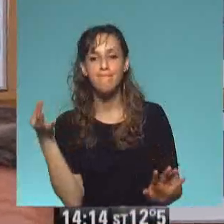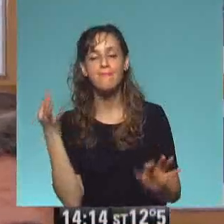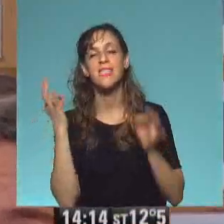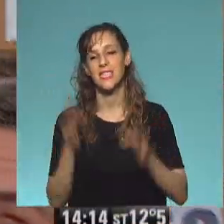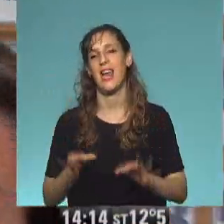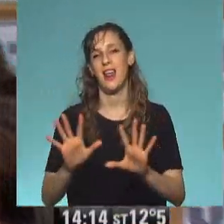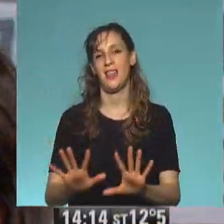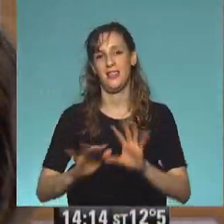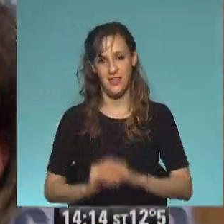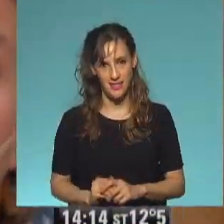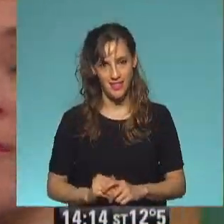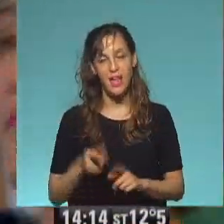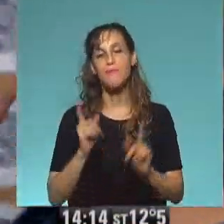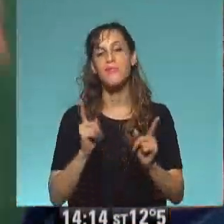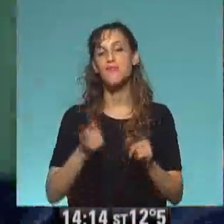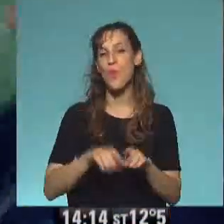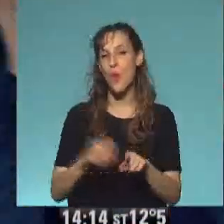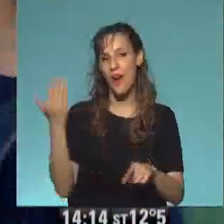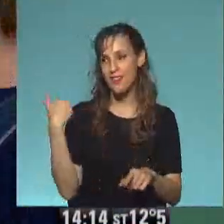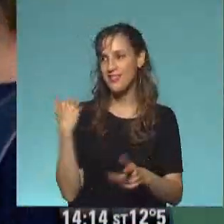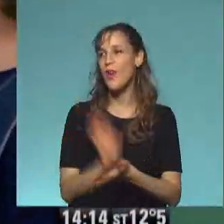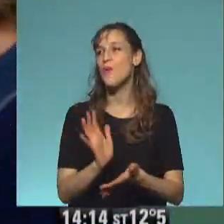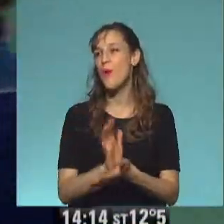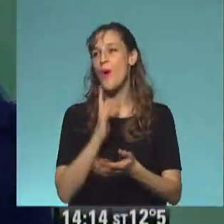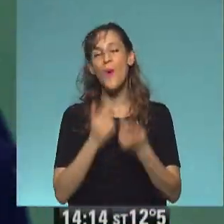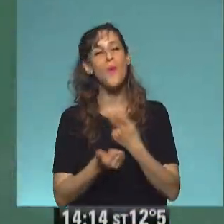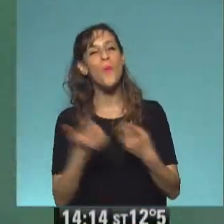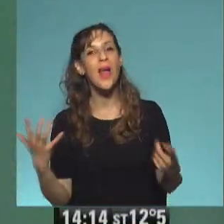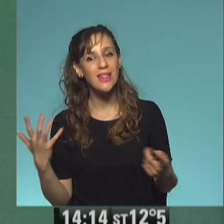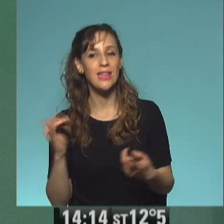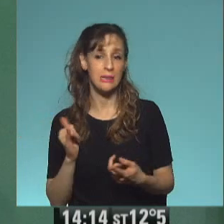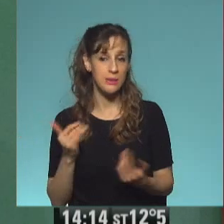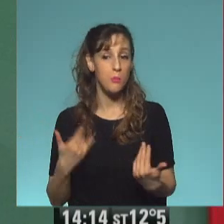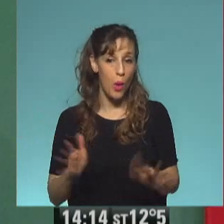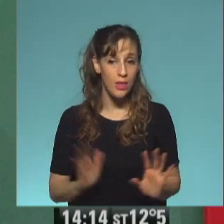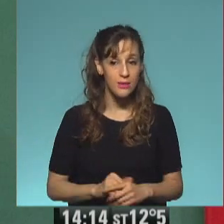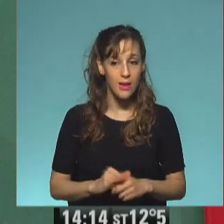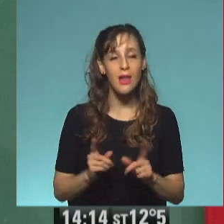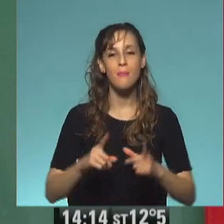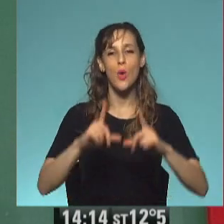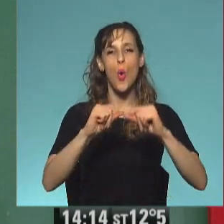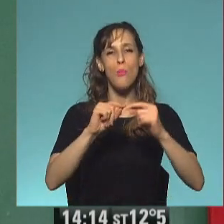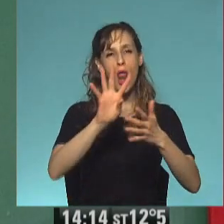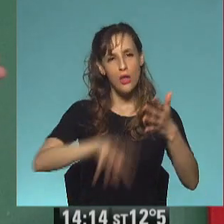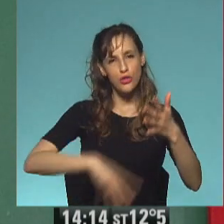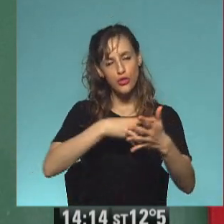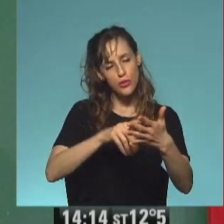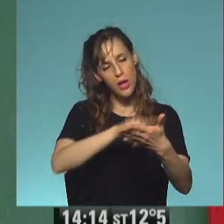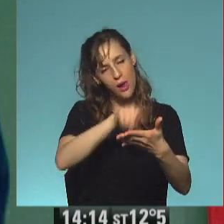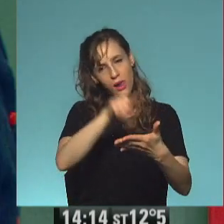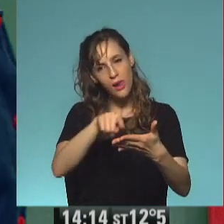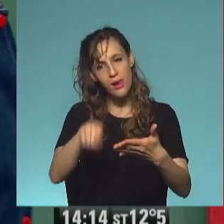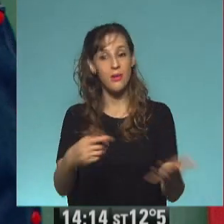Y llegué a 10. Parecido al primero que fue contando. Que fue contando, pero por ahí lo hizo sobre la grilla sobre la de grilla. Números. Exacto. ¿Sí? O tal